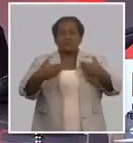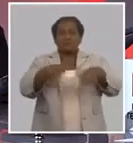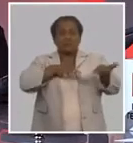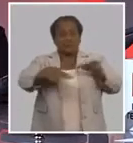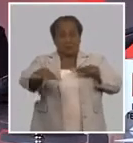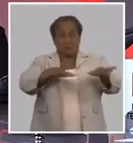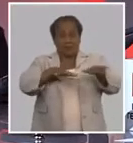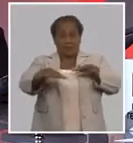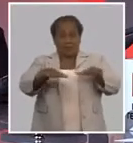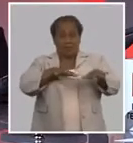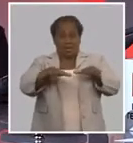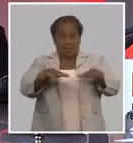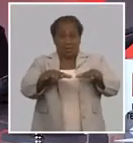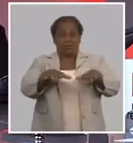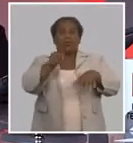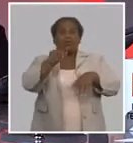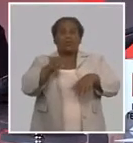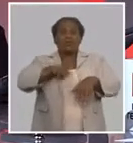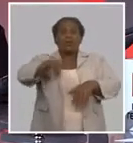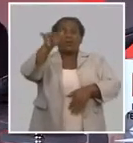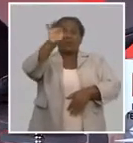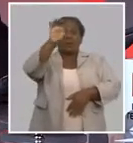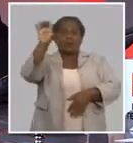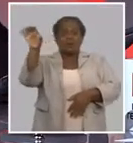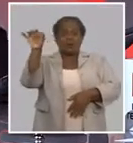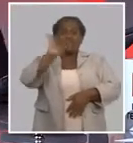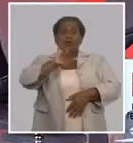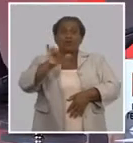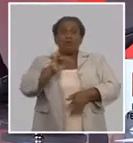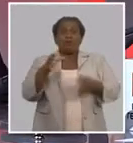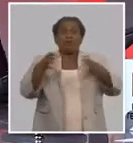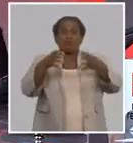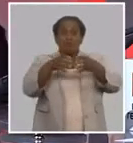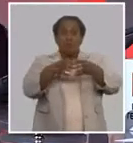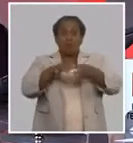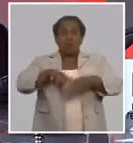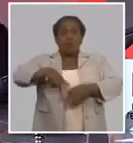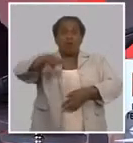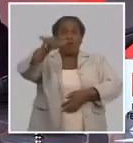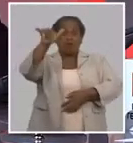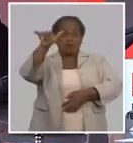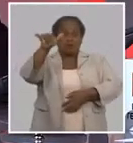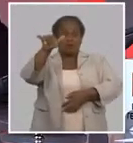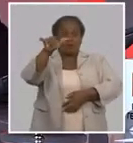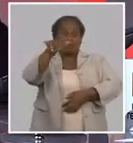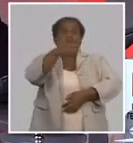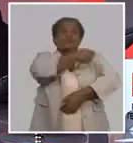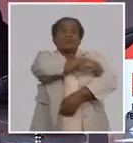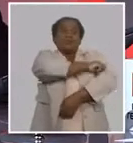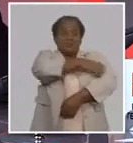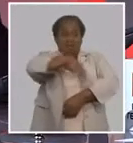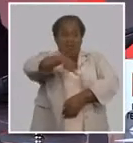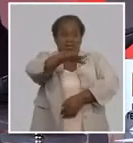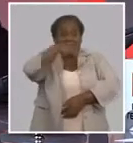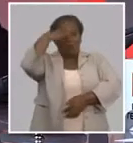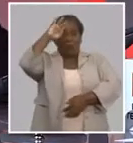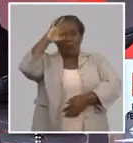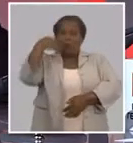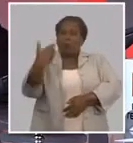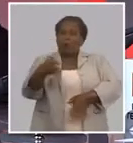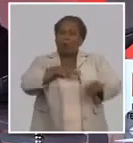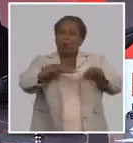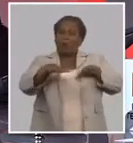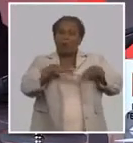tanto el instituto aeronáutica civil como la corporación de la aviación civil de cuba para este proceso como